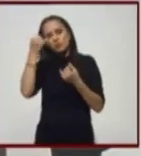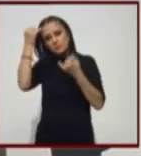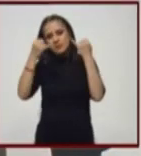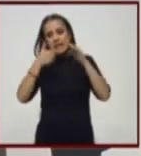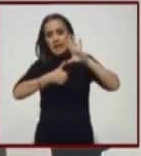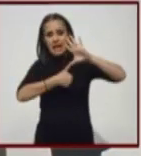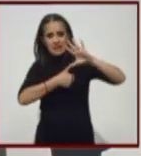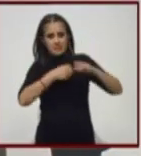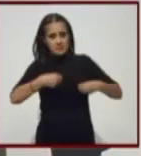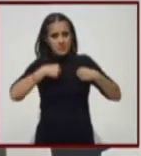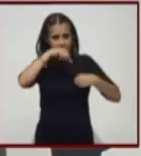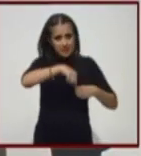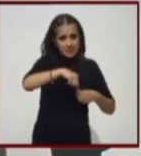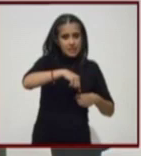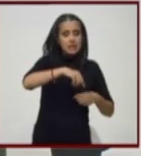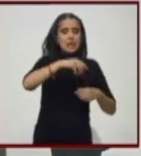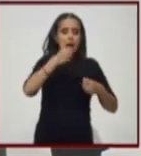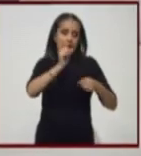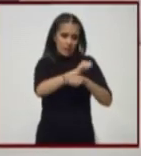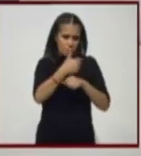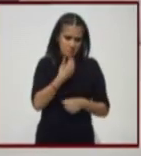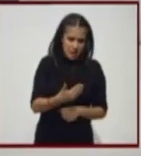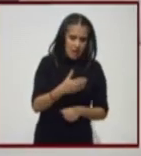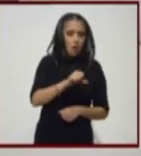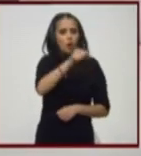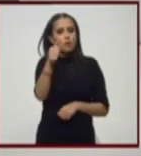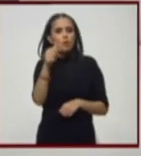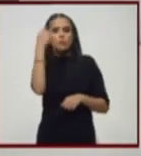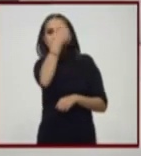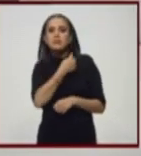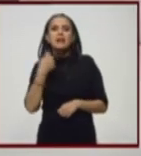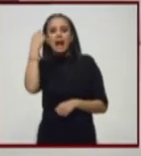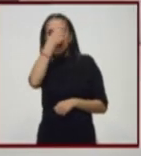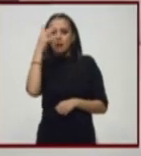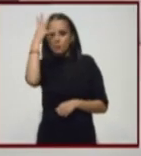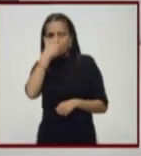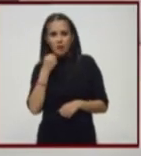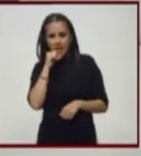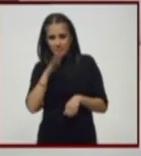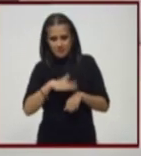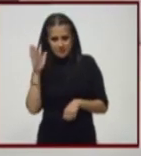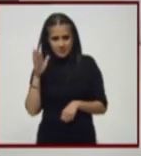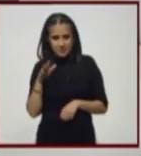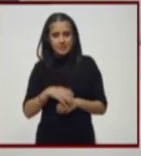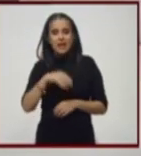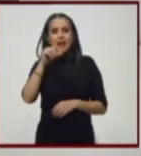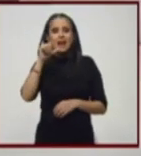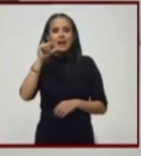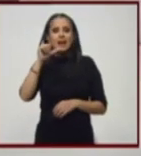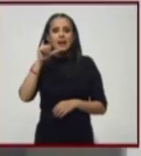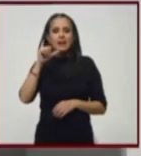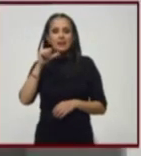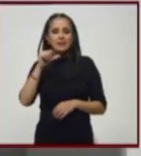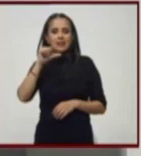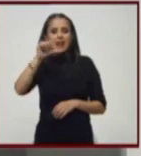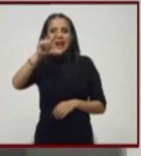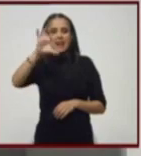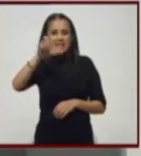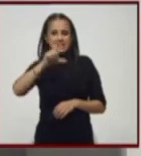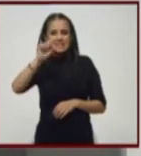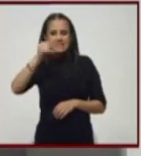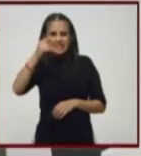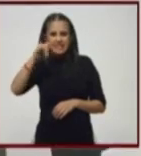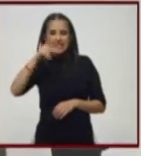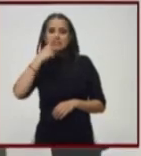latinos etcétera algunos muy buenos actores pero otros más bien es la cara no es que seamos los actores si álex el otro día tú cuentas todo aleks syntek